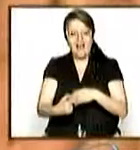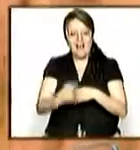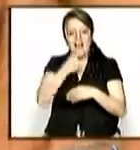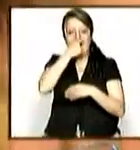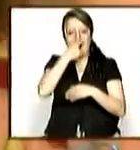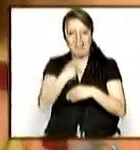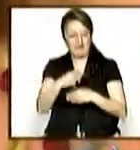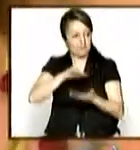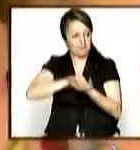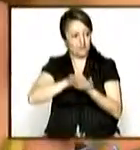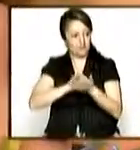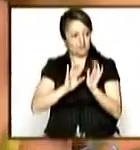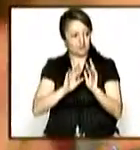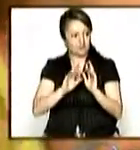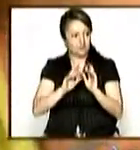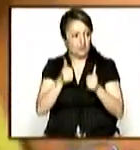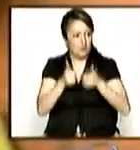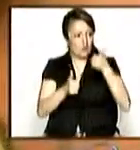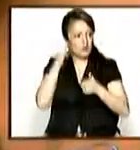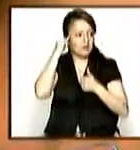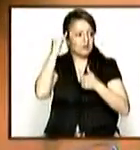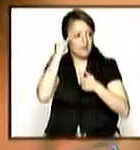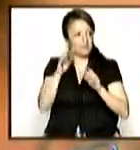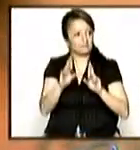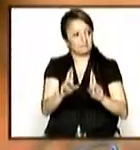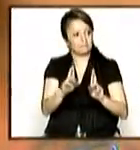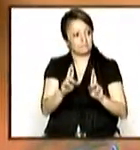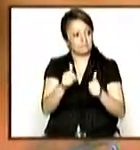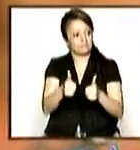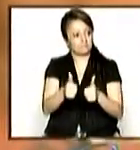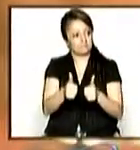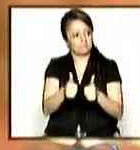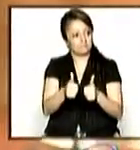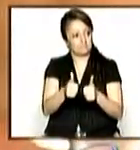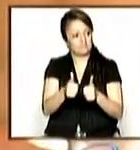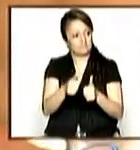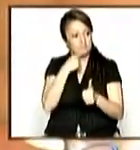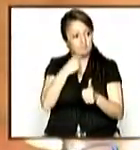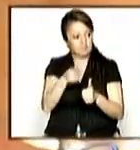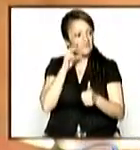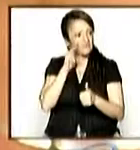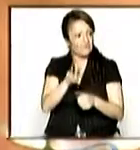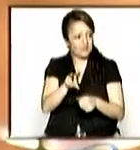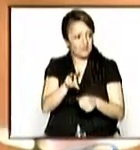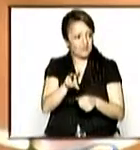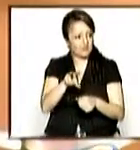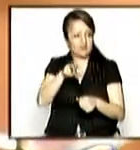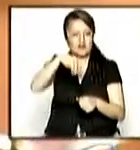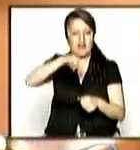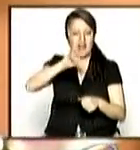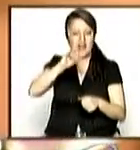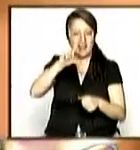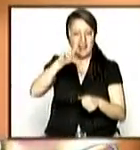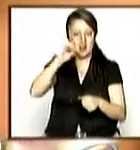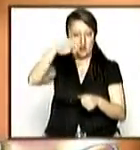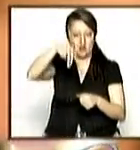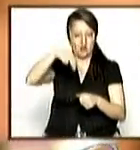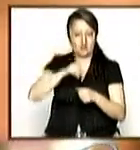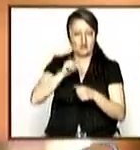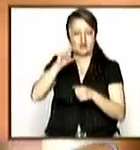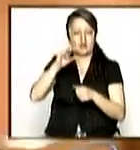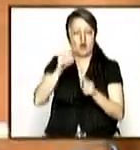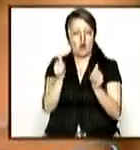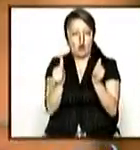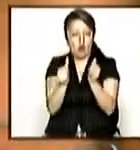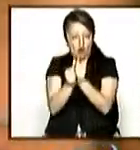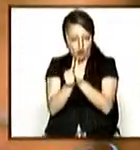vamos a hablar de lo ideal. Ahí se ve perfectamente, es un nylon resinoso, hay varias marcas, esto